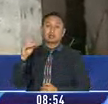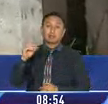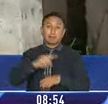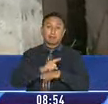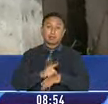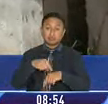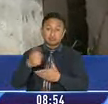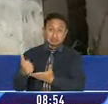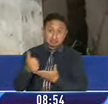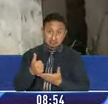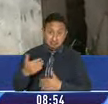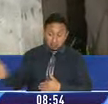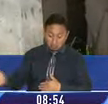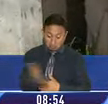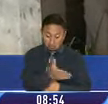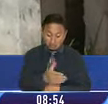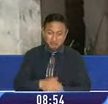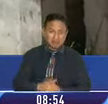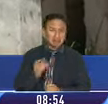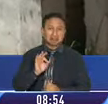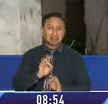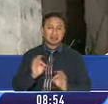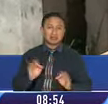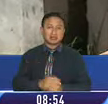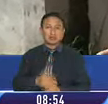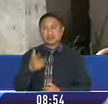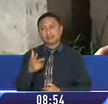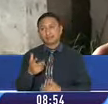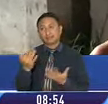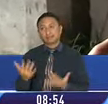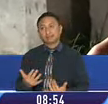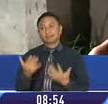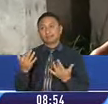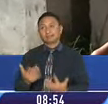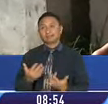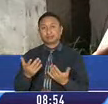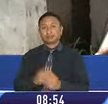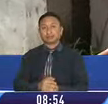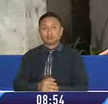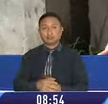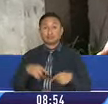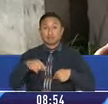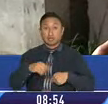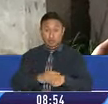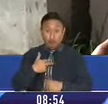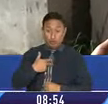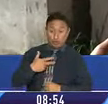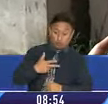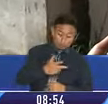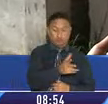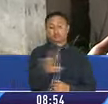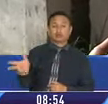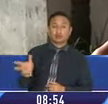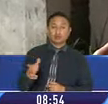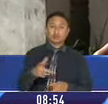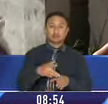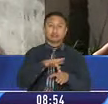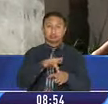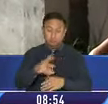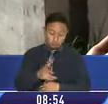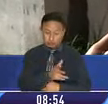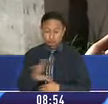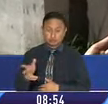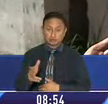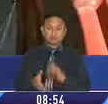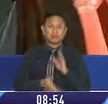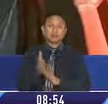nadie me da paso, nadie me concede el paso, y tengo que esperar para lanzarme, arriesgándome para poder